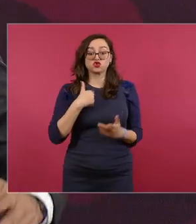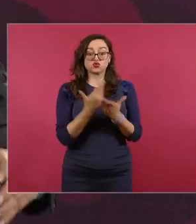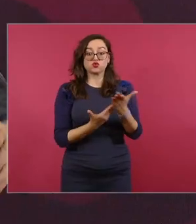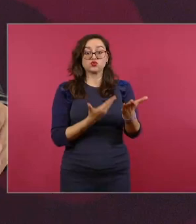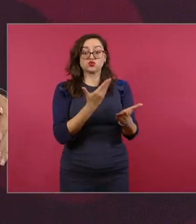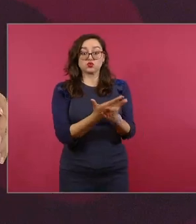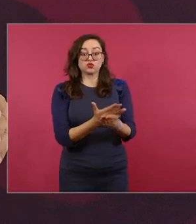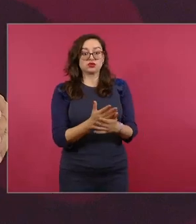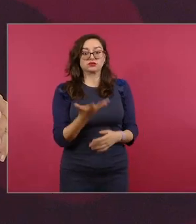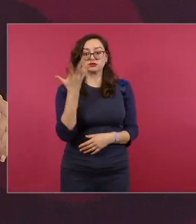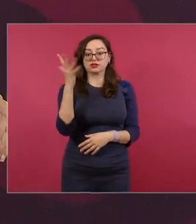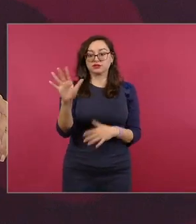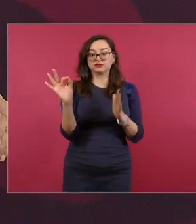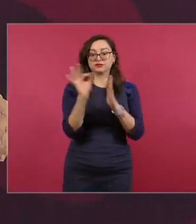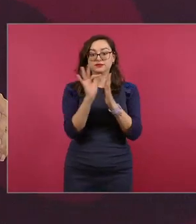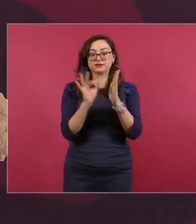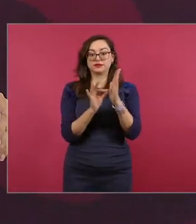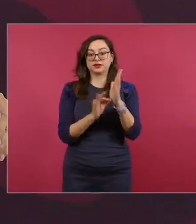Claro. Pon los 10 puntos.